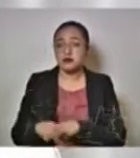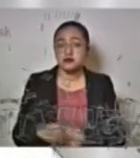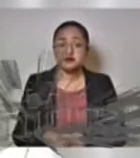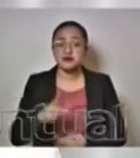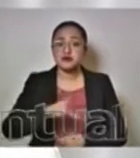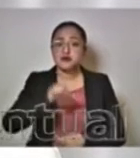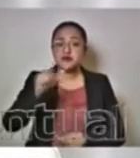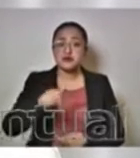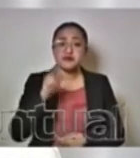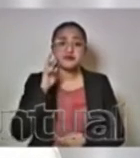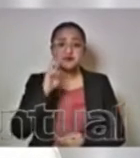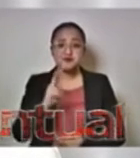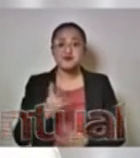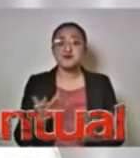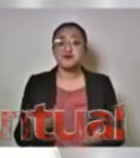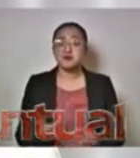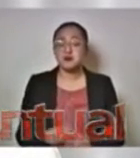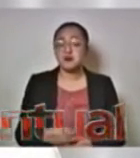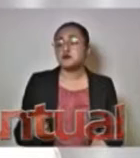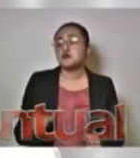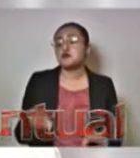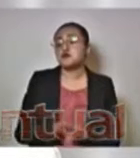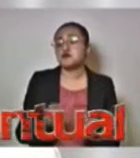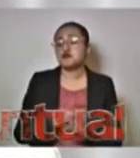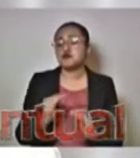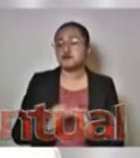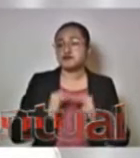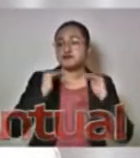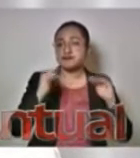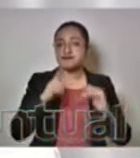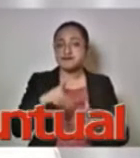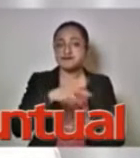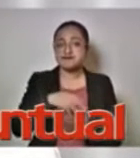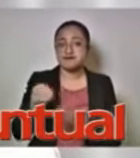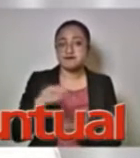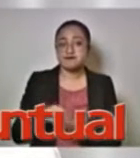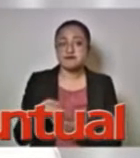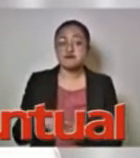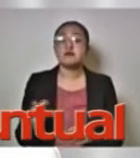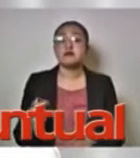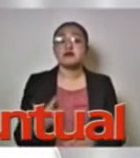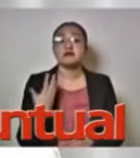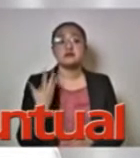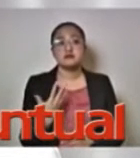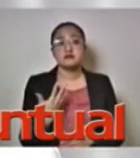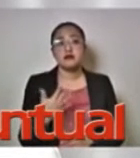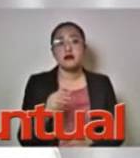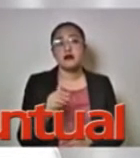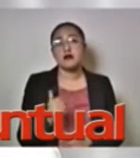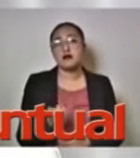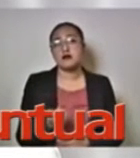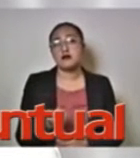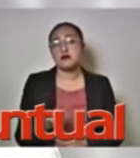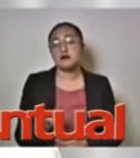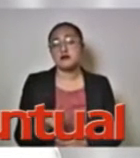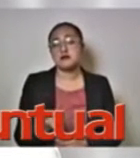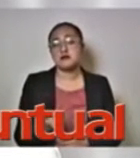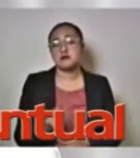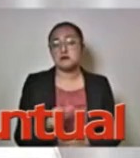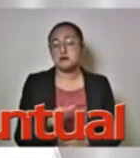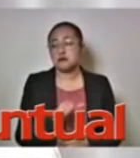y después fuimos viendo como subió el contagio de cinco después íbamos